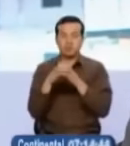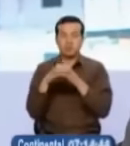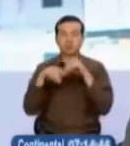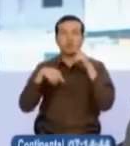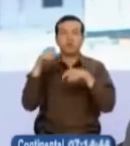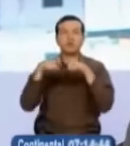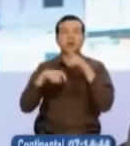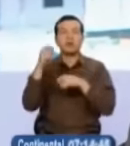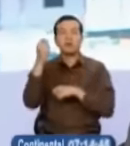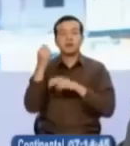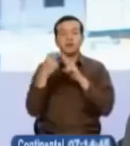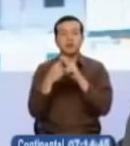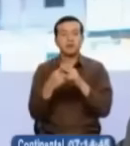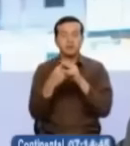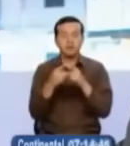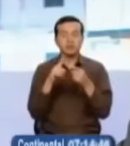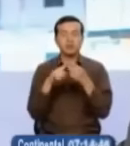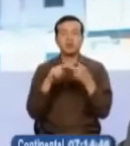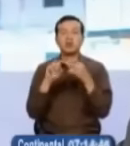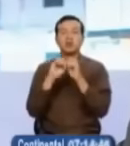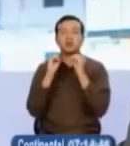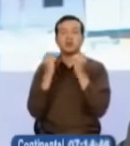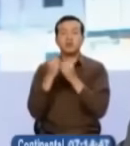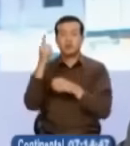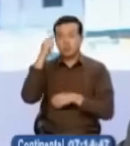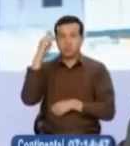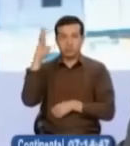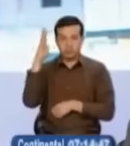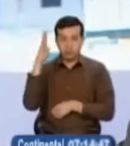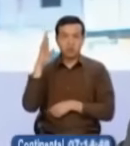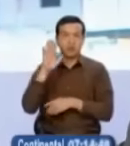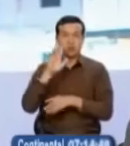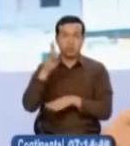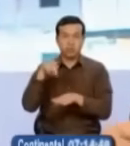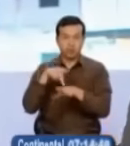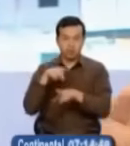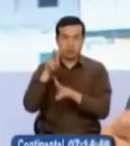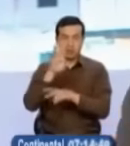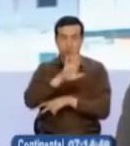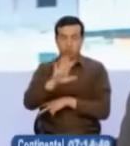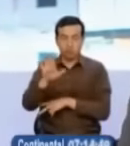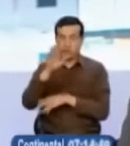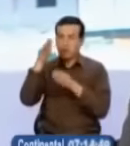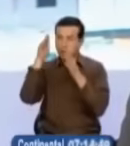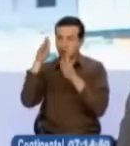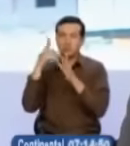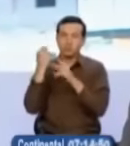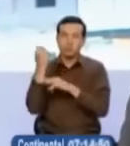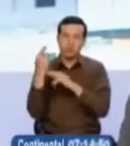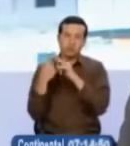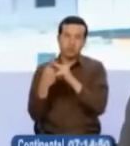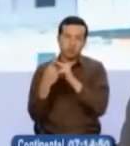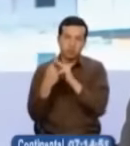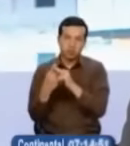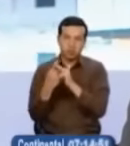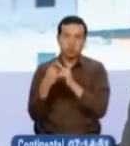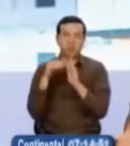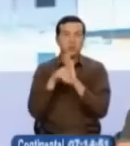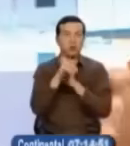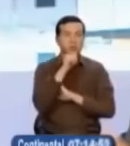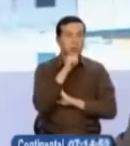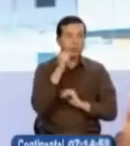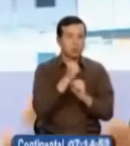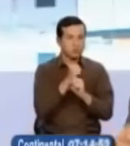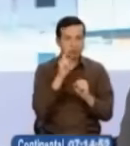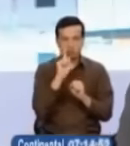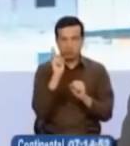cooperativas de ahorro y crédito y con organizaciones no gubernamentales especializadas en crédito más mutualistas. No trabaja con bancos privados. Este